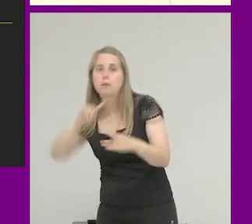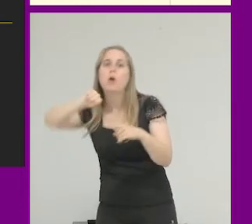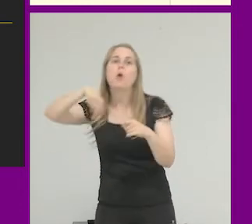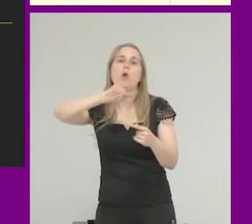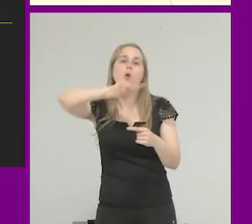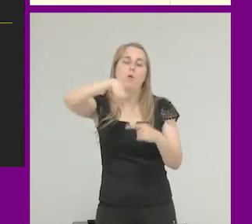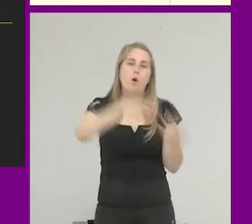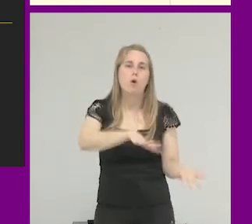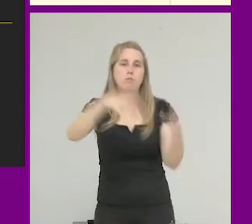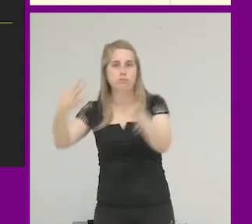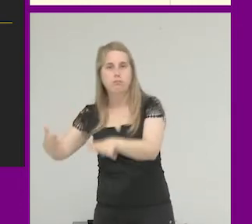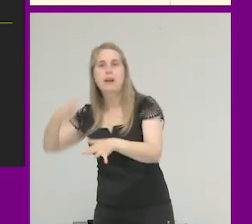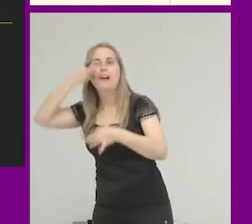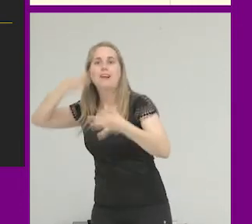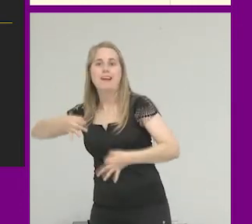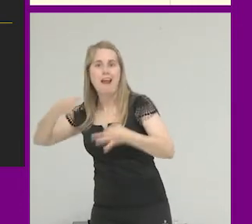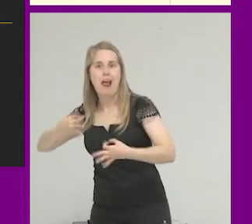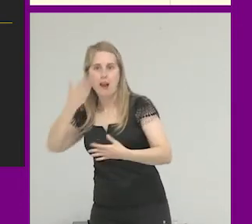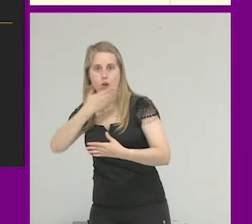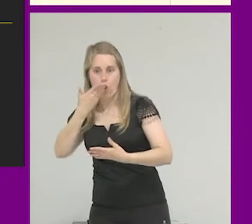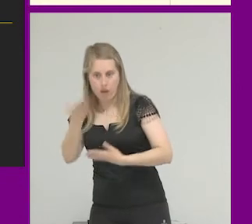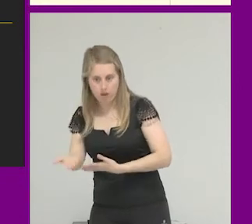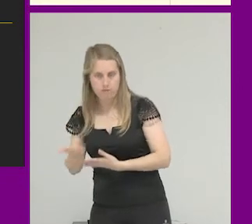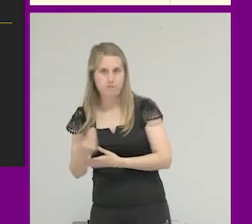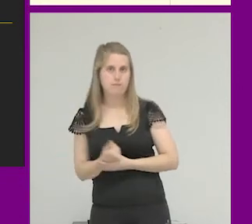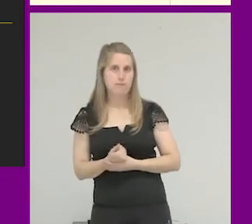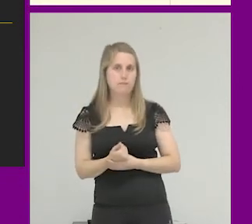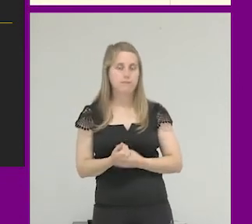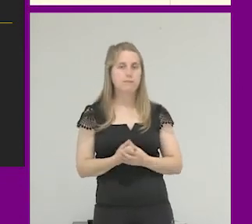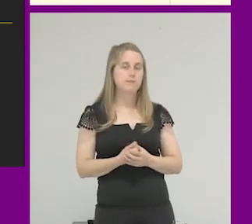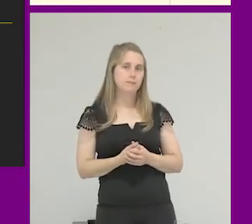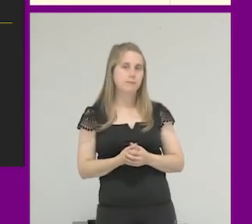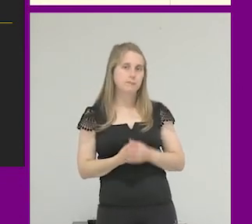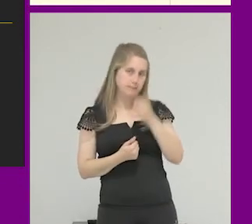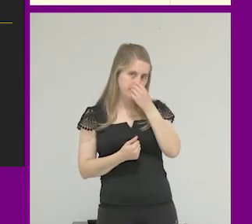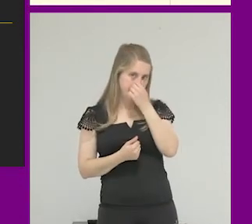dira eta gero ikastetzetan hori ikusin behar da. Eta ez da ikusten.